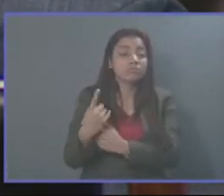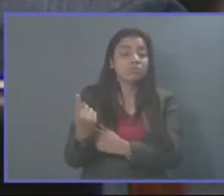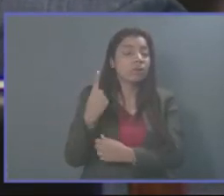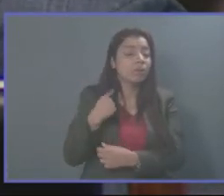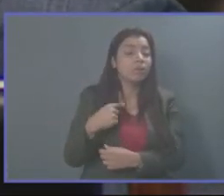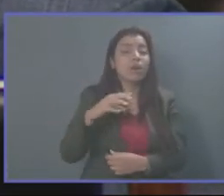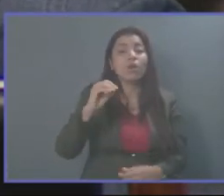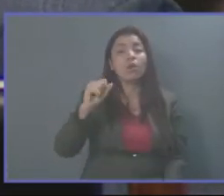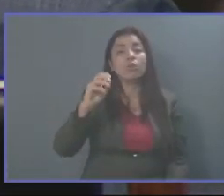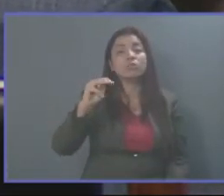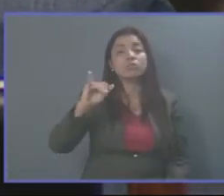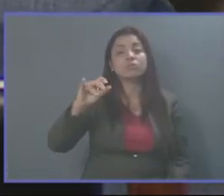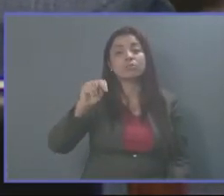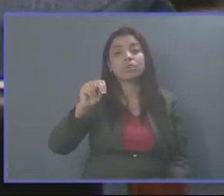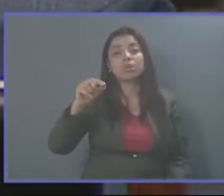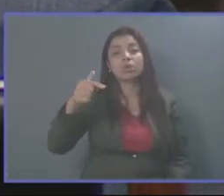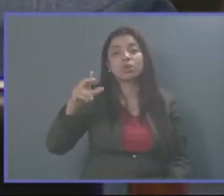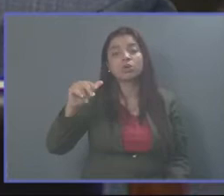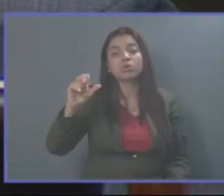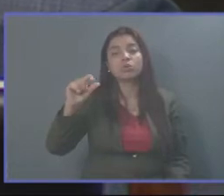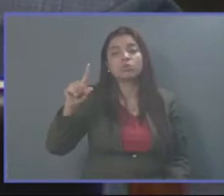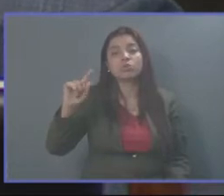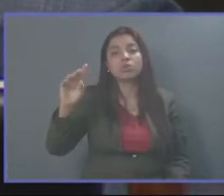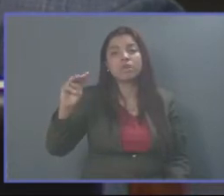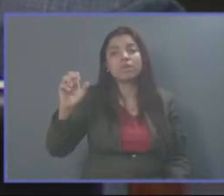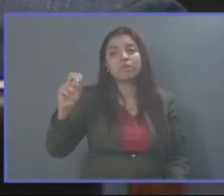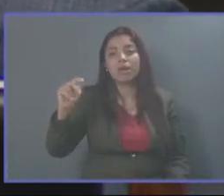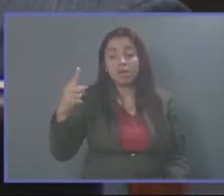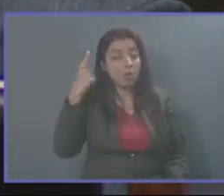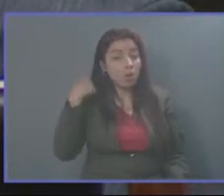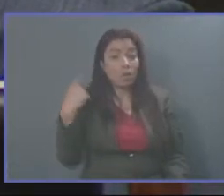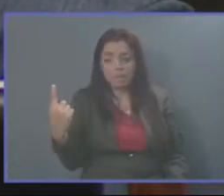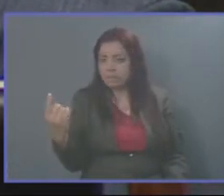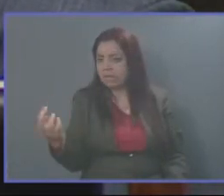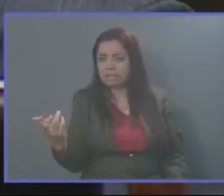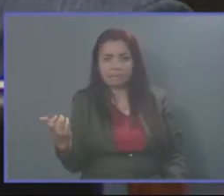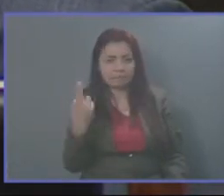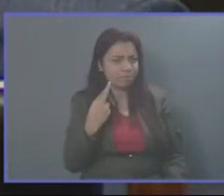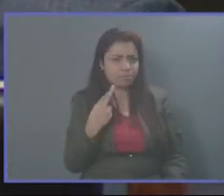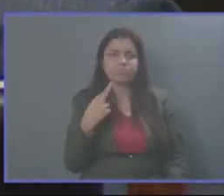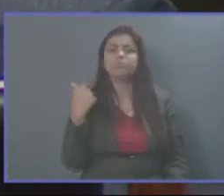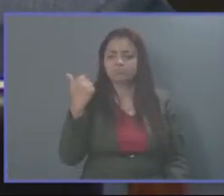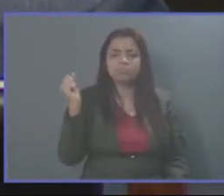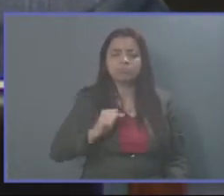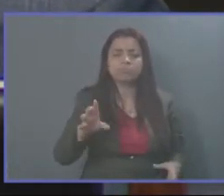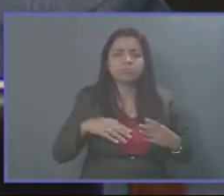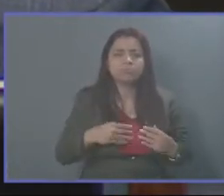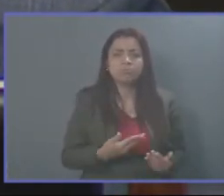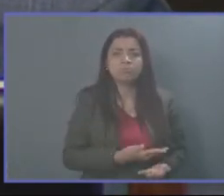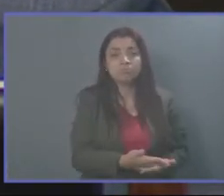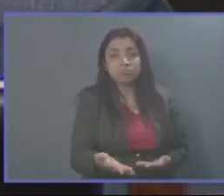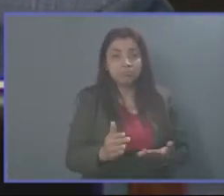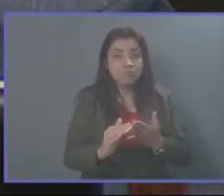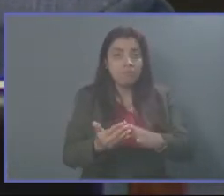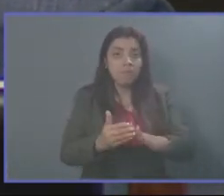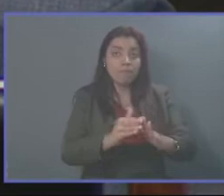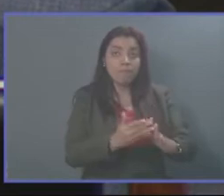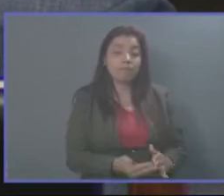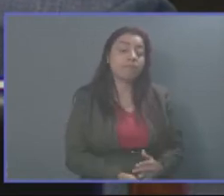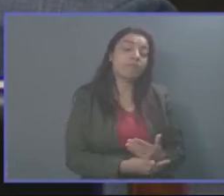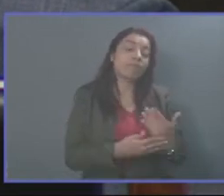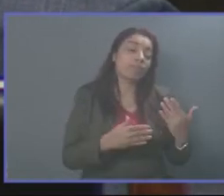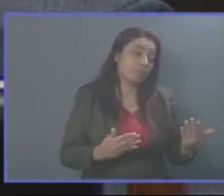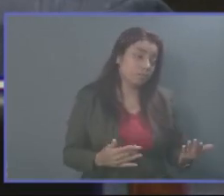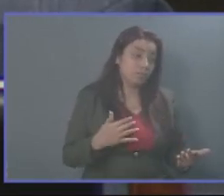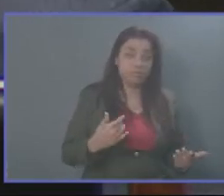Guzmán, conocido como el Tigre, de inmediato respondió en favor de estas comunidades. Así es de que